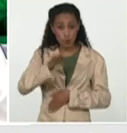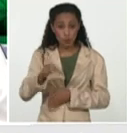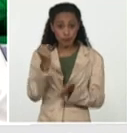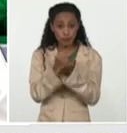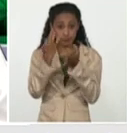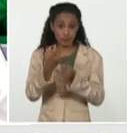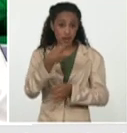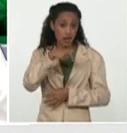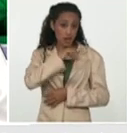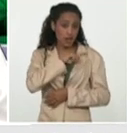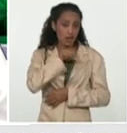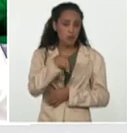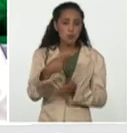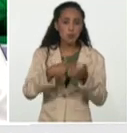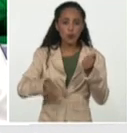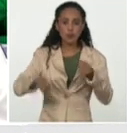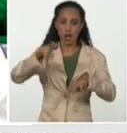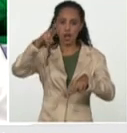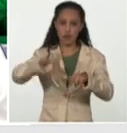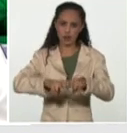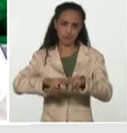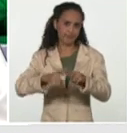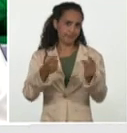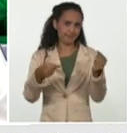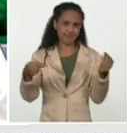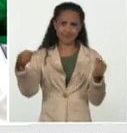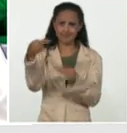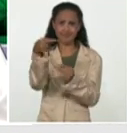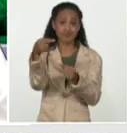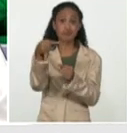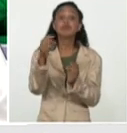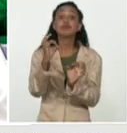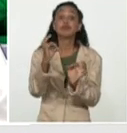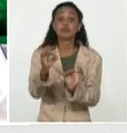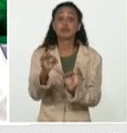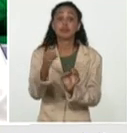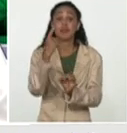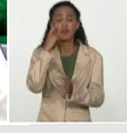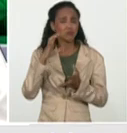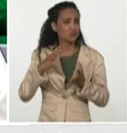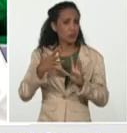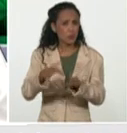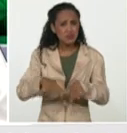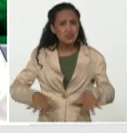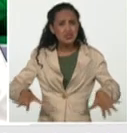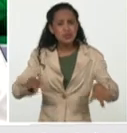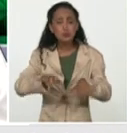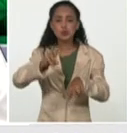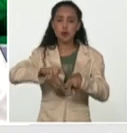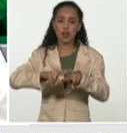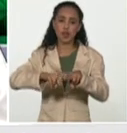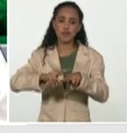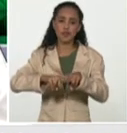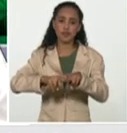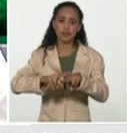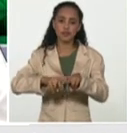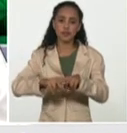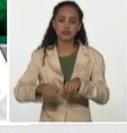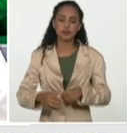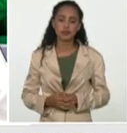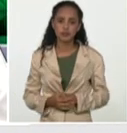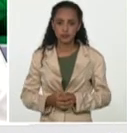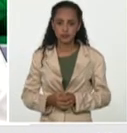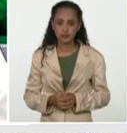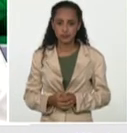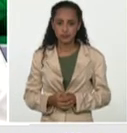corresponden a la provincia de La Habana, evidenciando la complejidad de la transmisión y